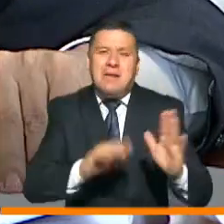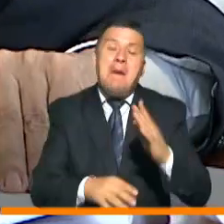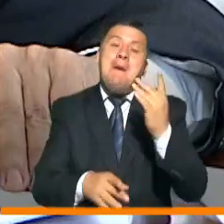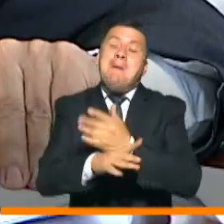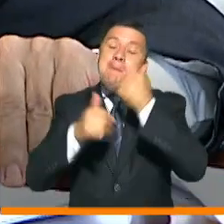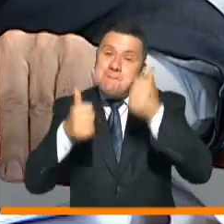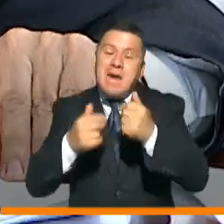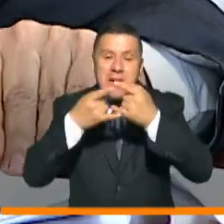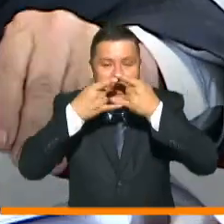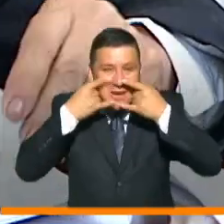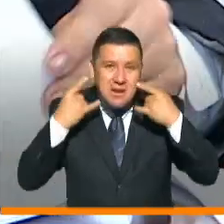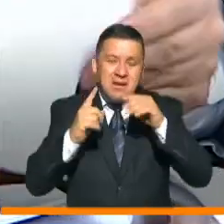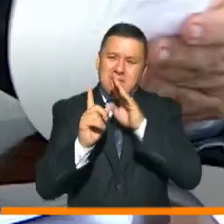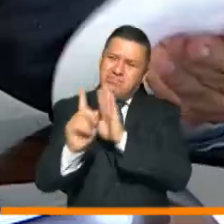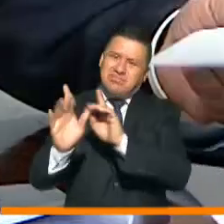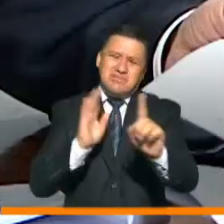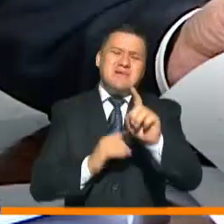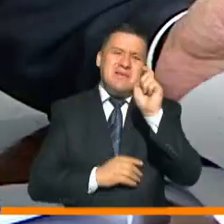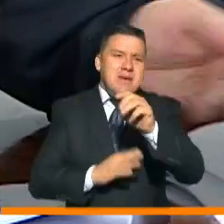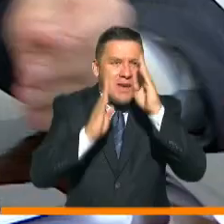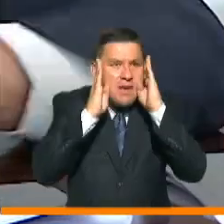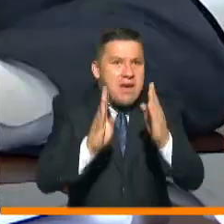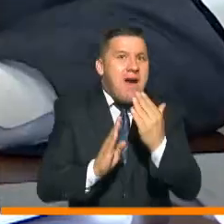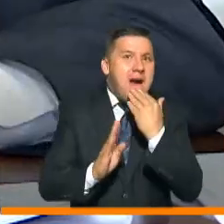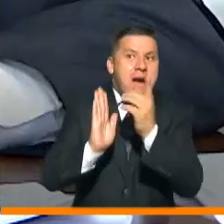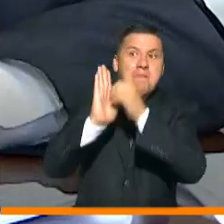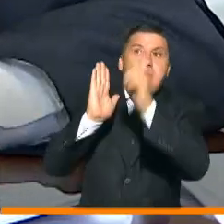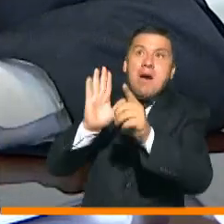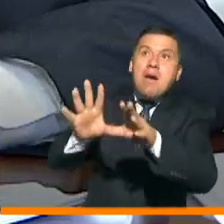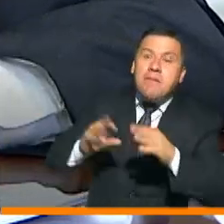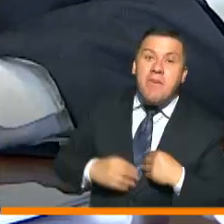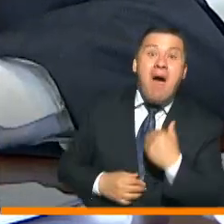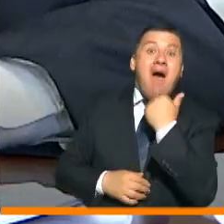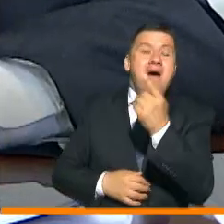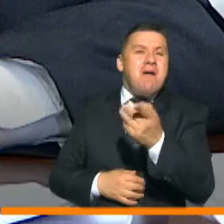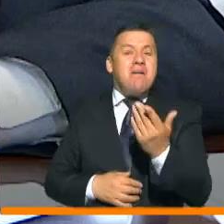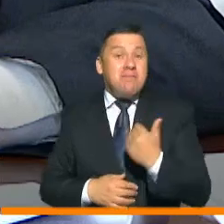tapabocas, del distanciamiento físico y estar atentos a cualquier manifestación